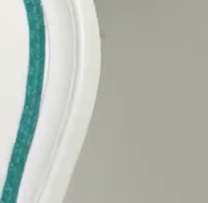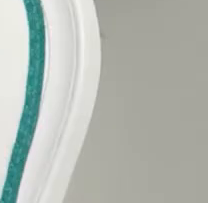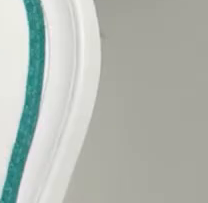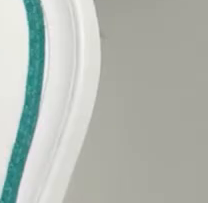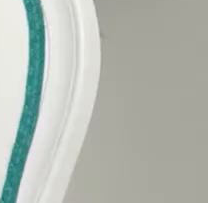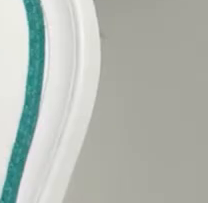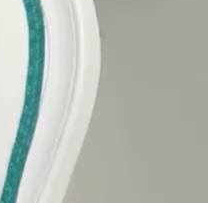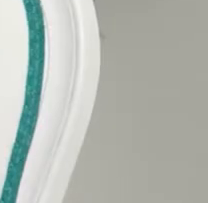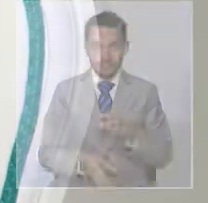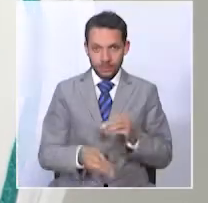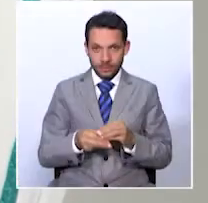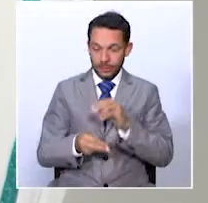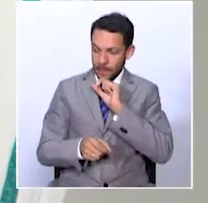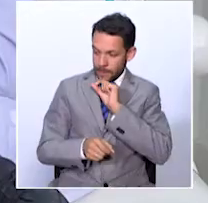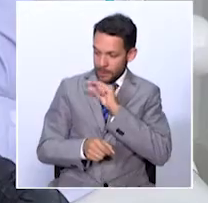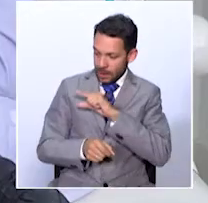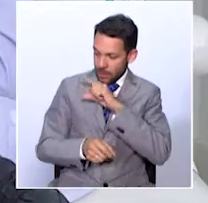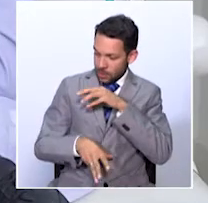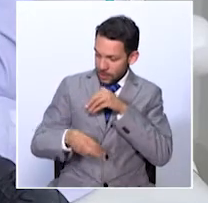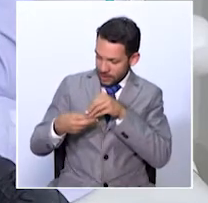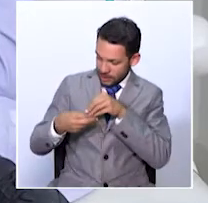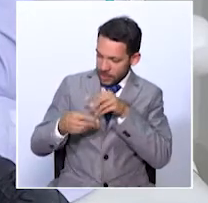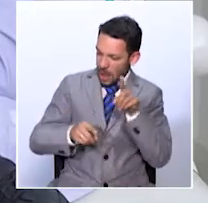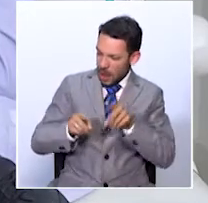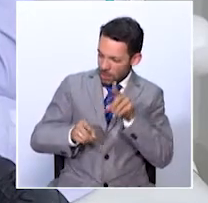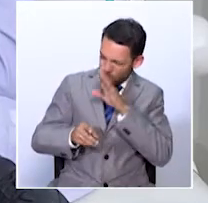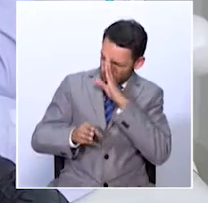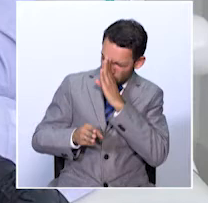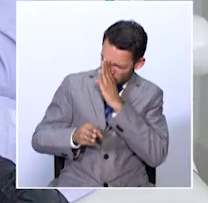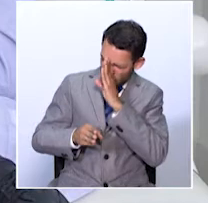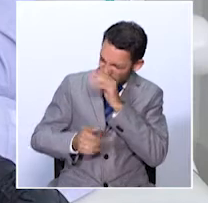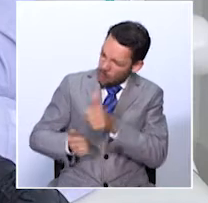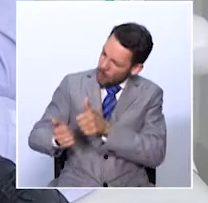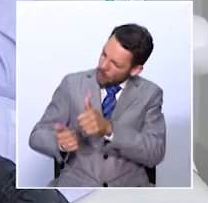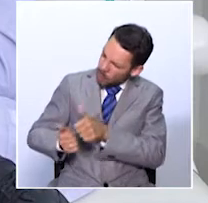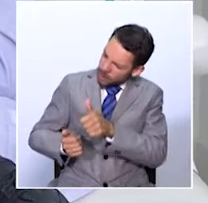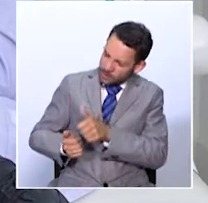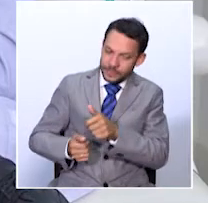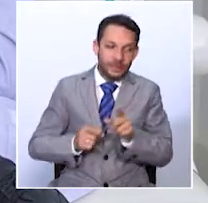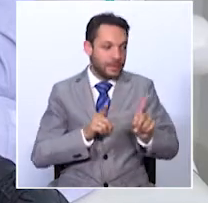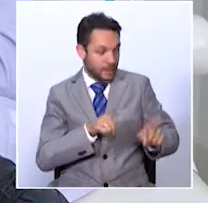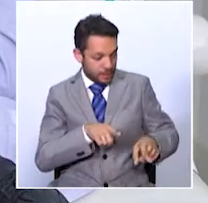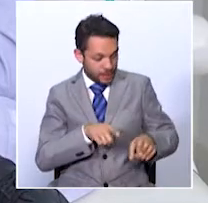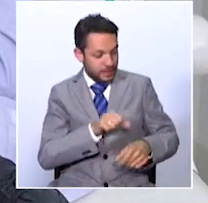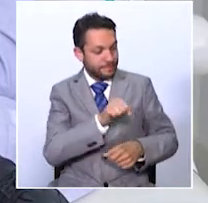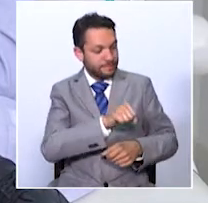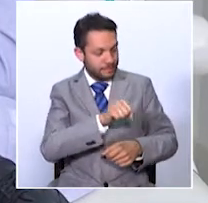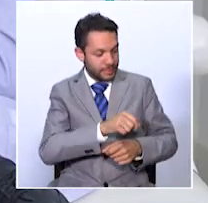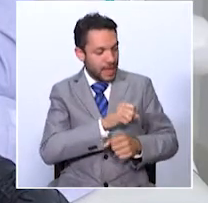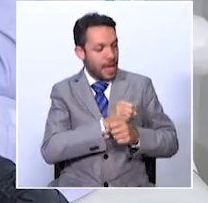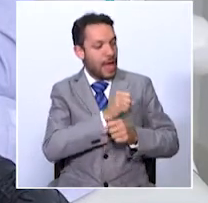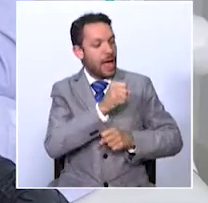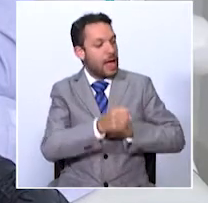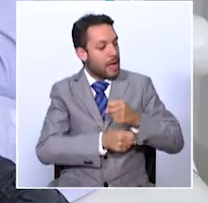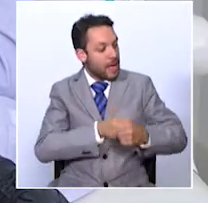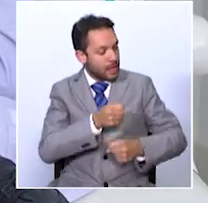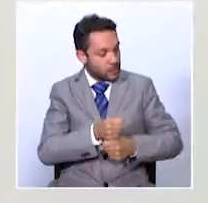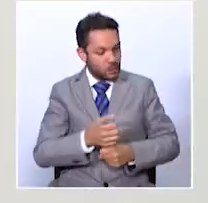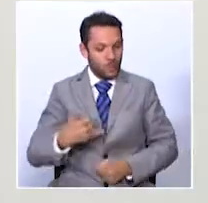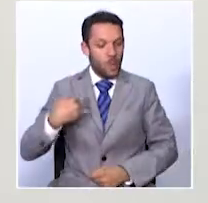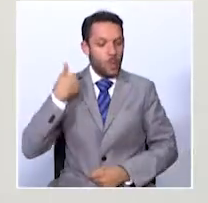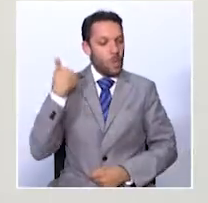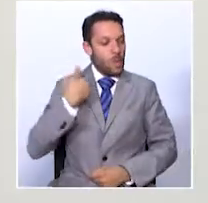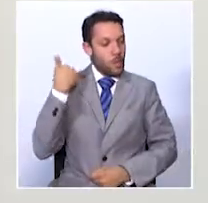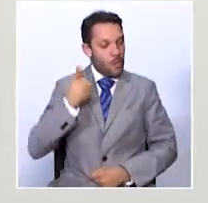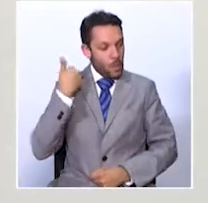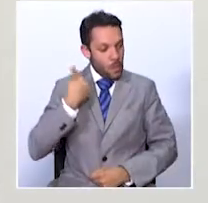¿Qué otras preguntas, doctora Colombia? Continuamos con la edad, ¿cierto? Entonces, la adolescencia, en los